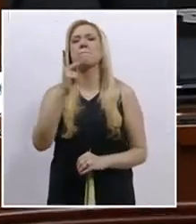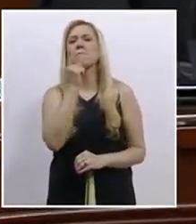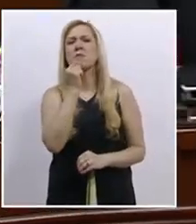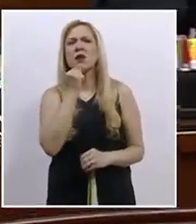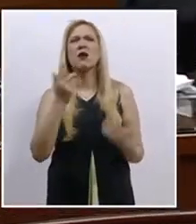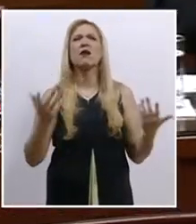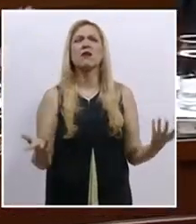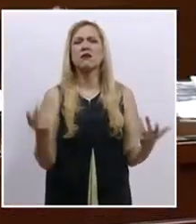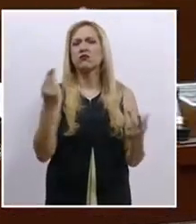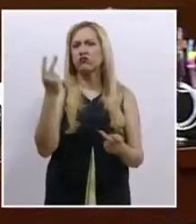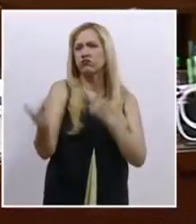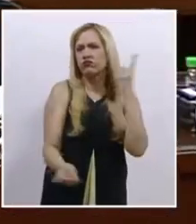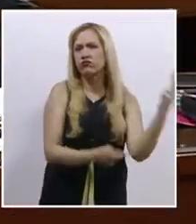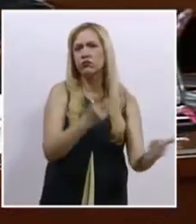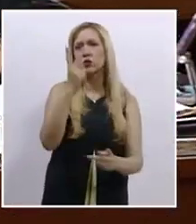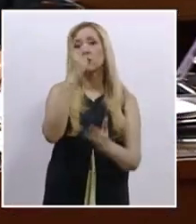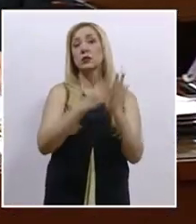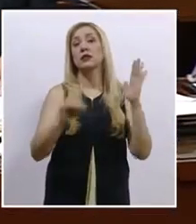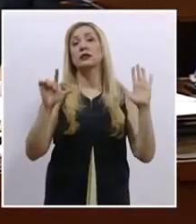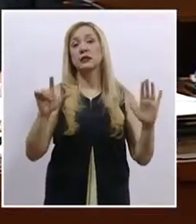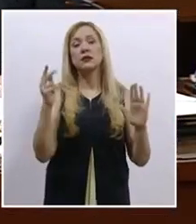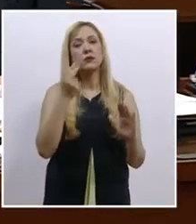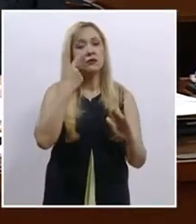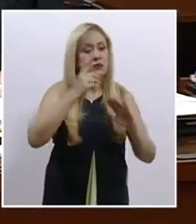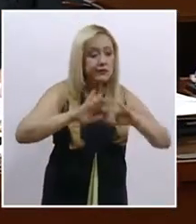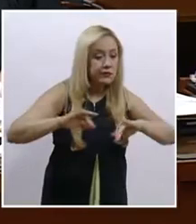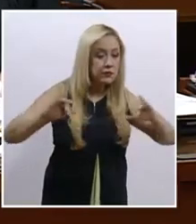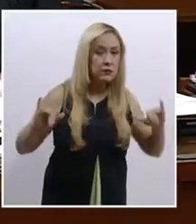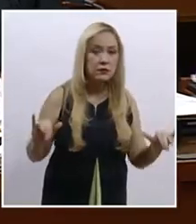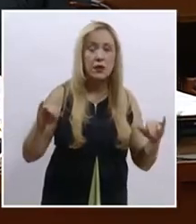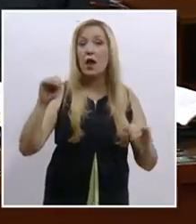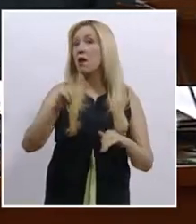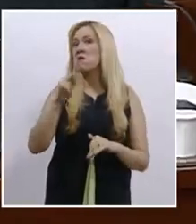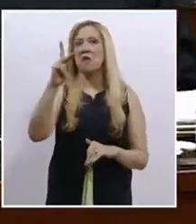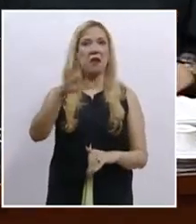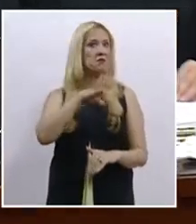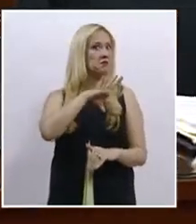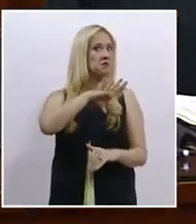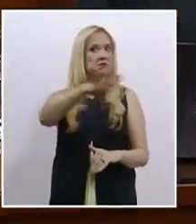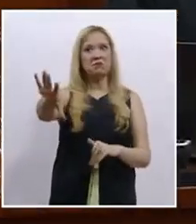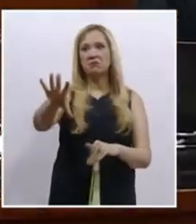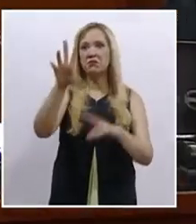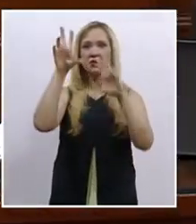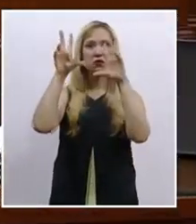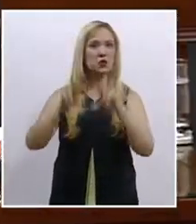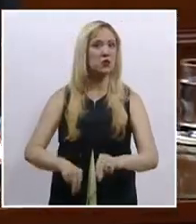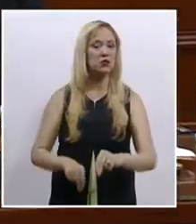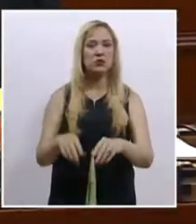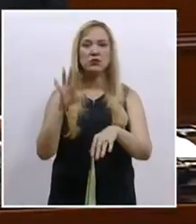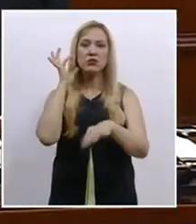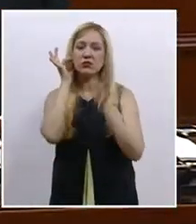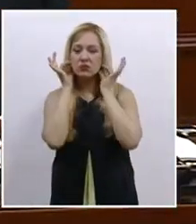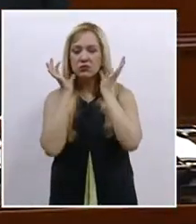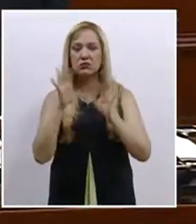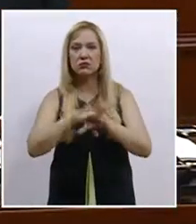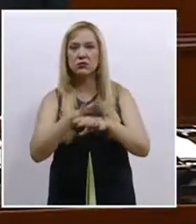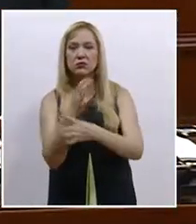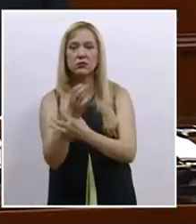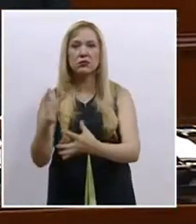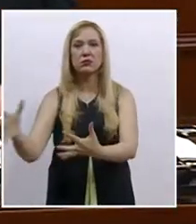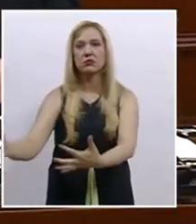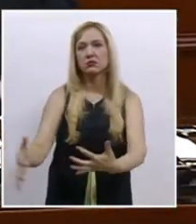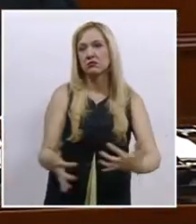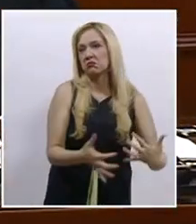la indagatoria en 2017. El Ministerio Público se negó a levantar el aseguramiento de las joyas. Los